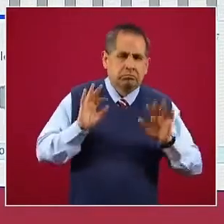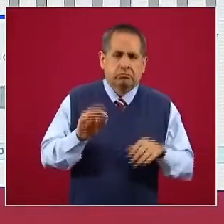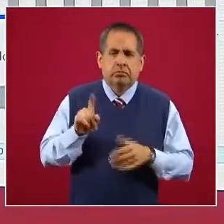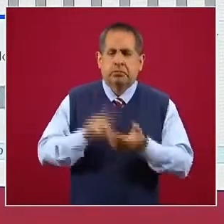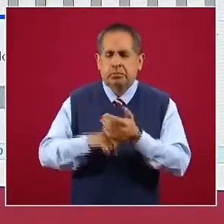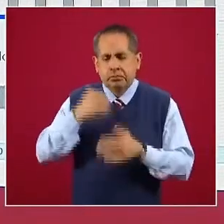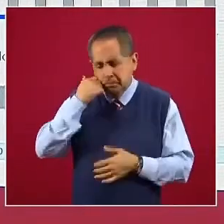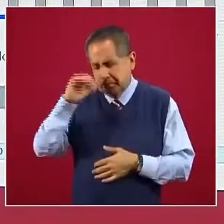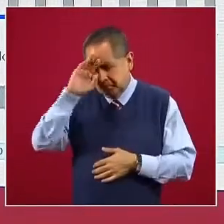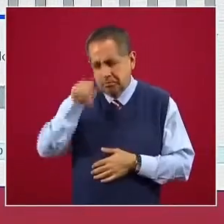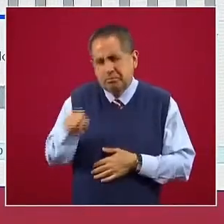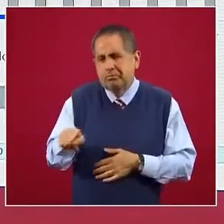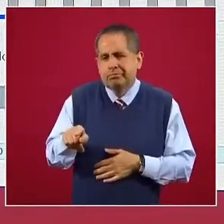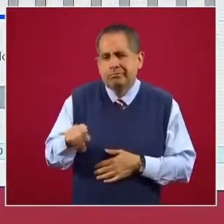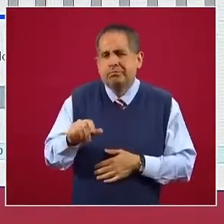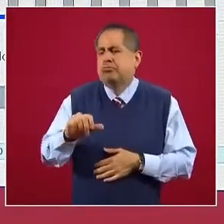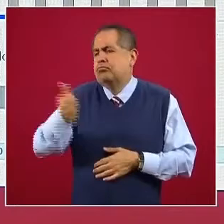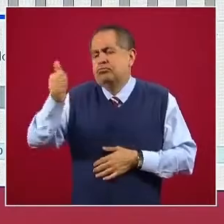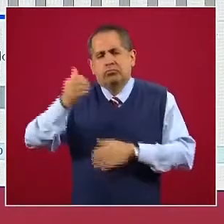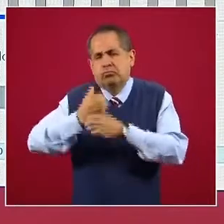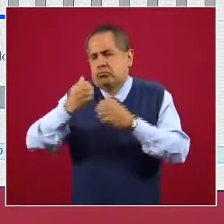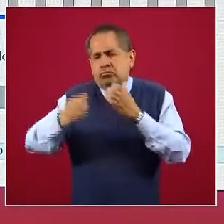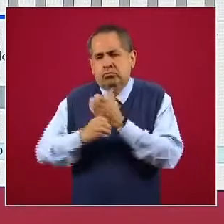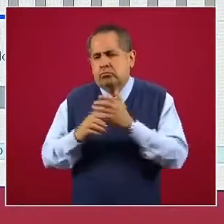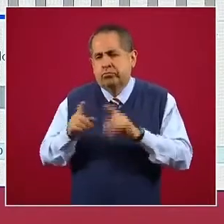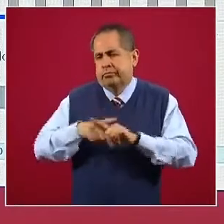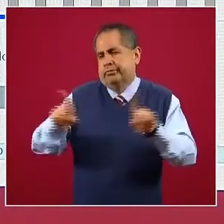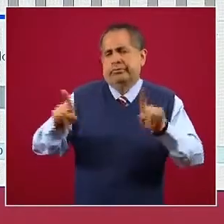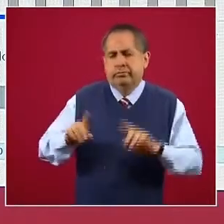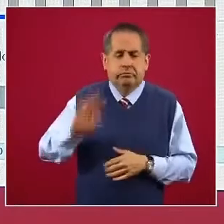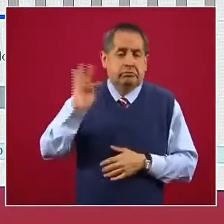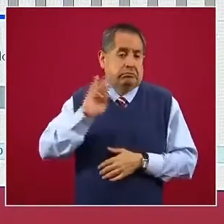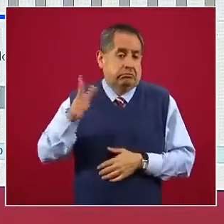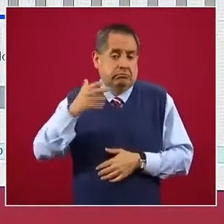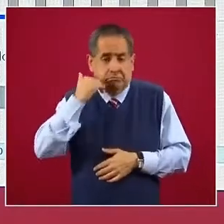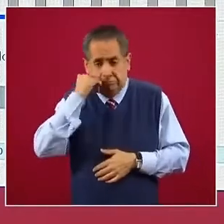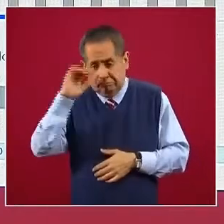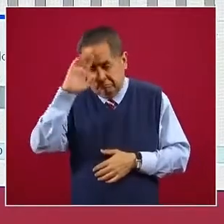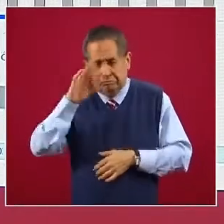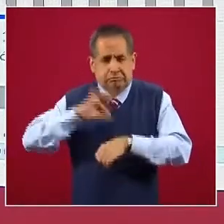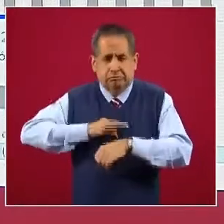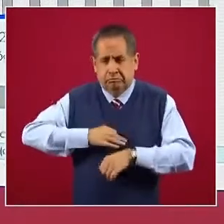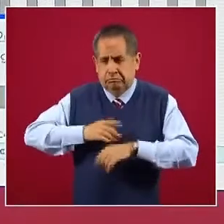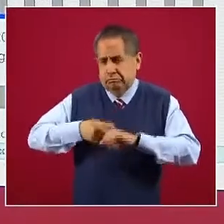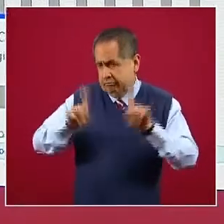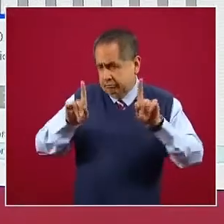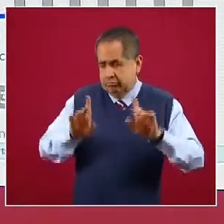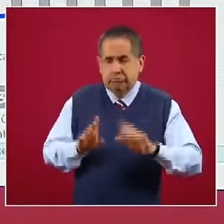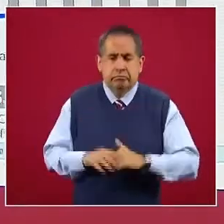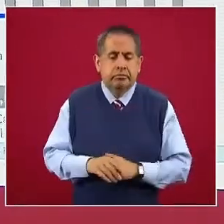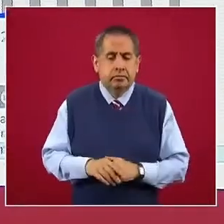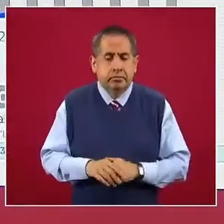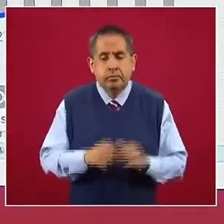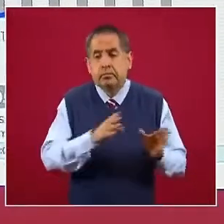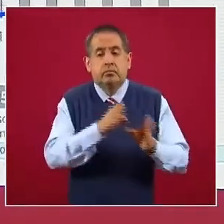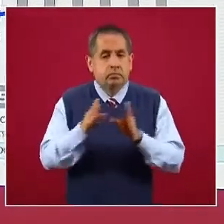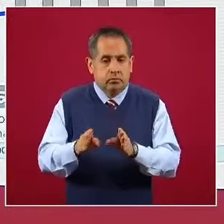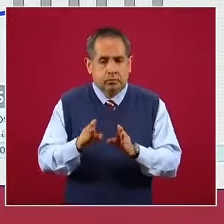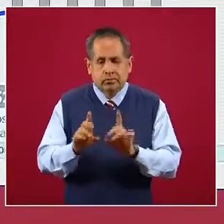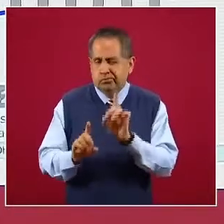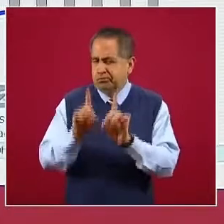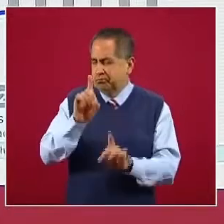sus síntomas se explican por alguna otra enfermedad, posiblemente infecciosa. los que permanecen